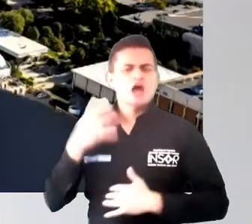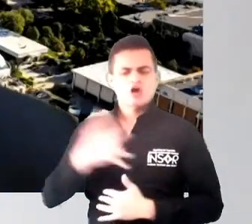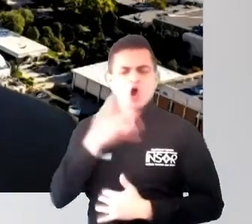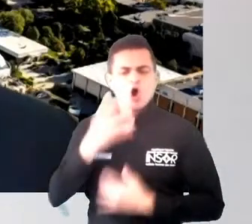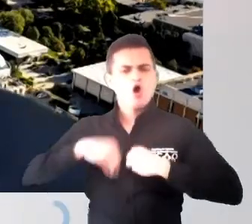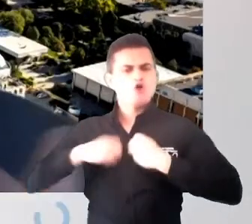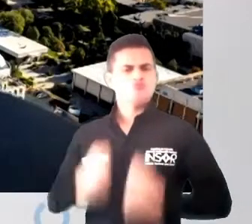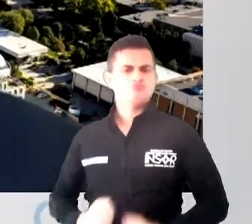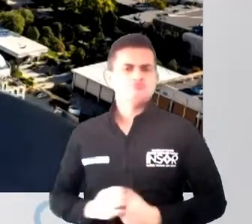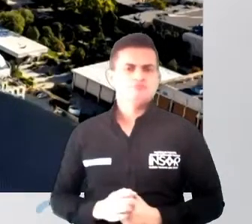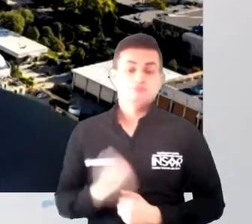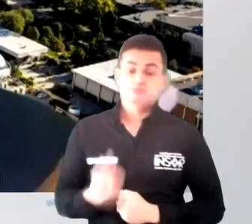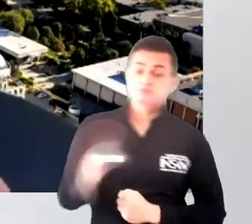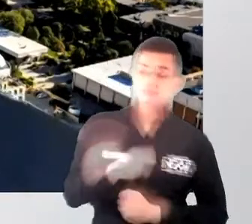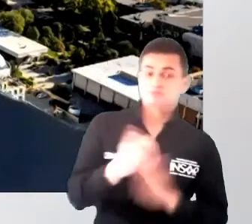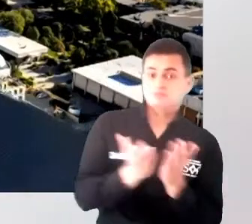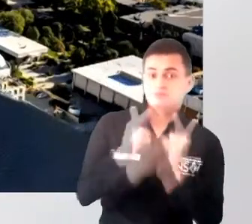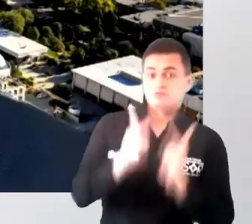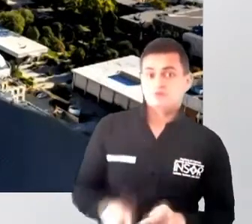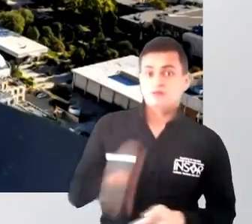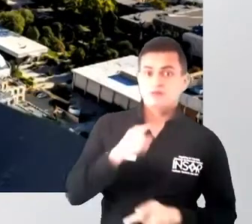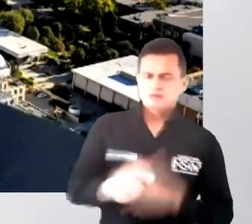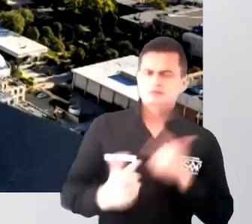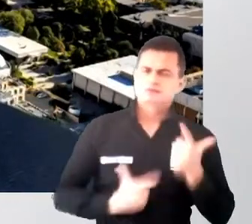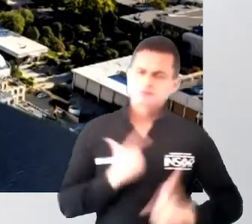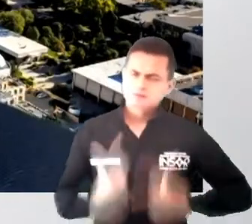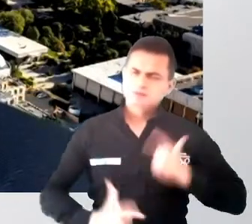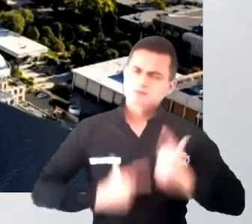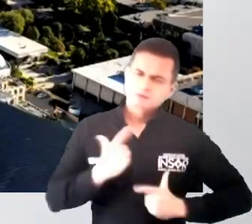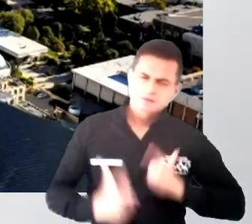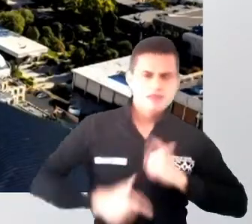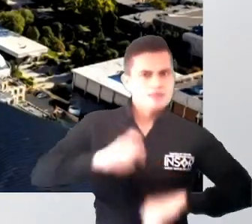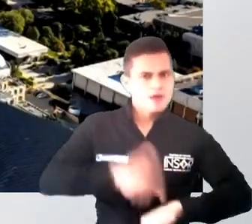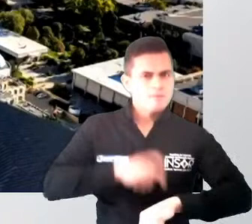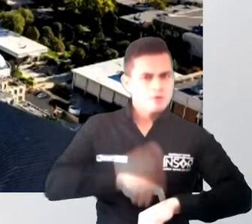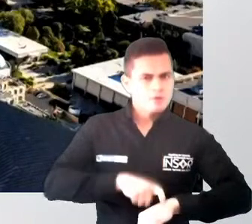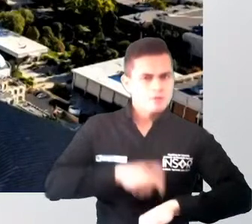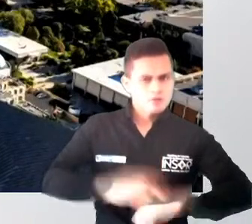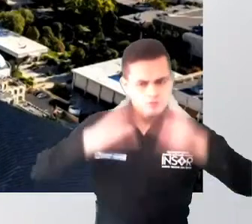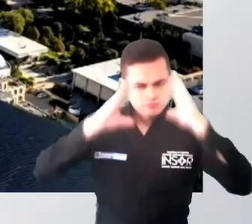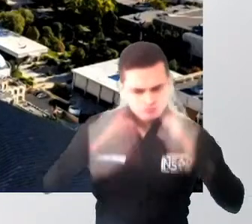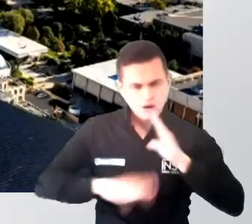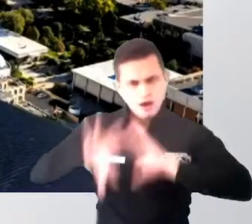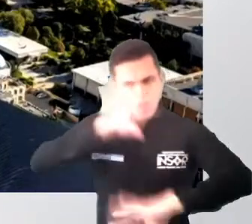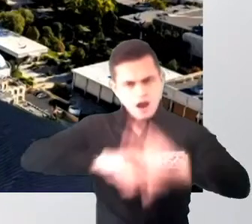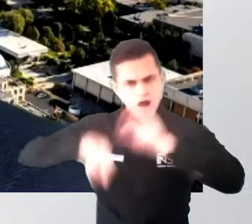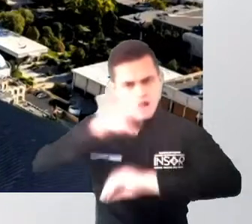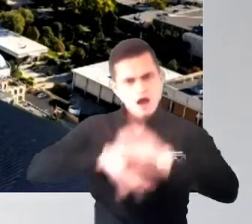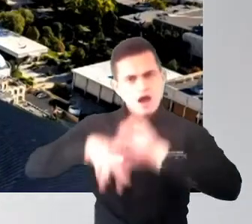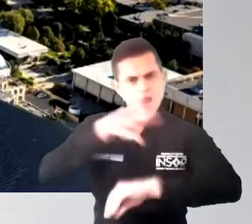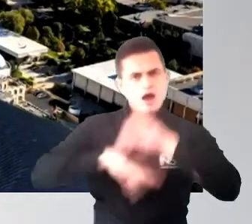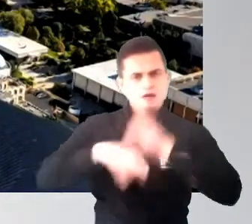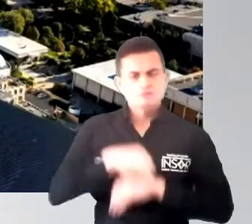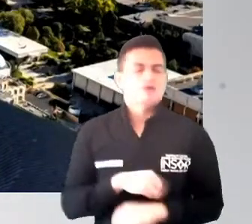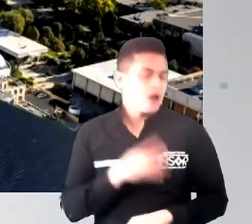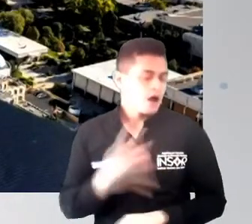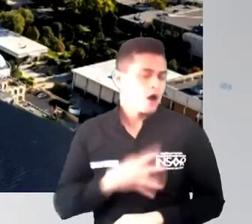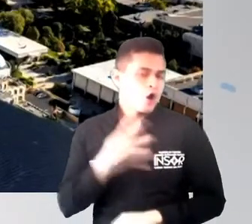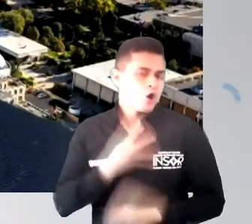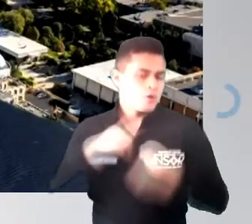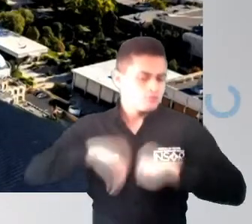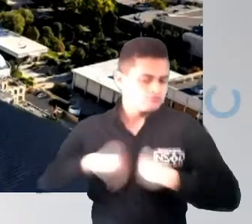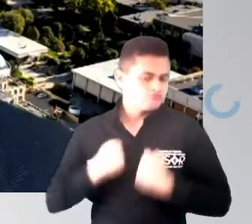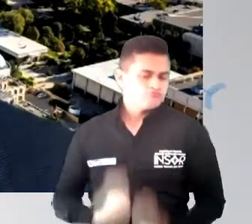estudiante que lucha y debe gastar mucho más tiempo va a tomar más tiempo, pero lo importante